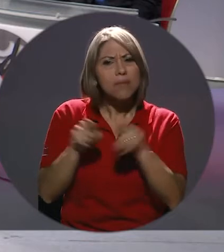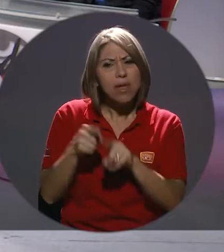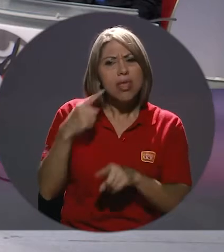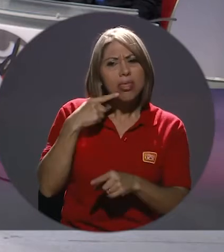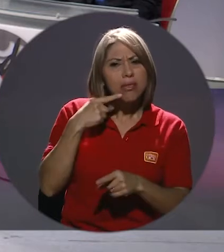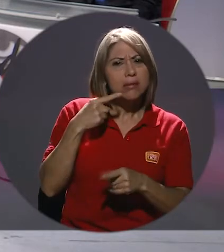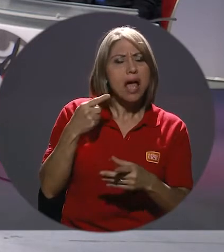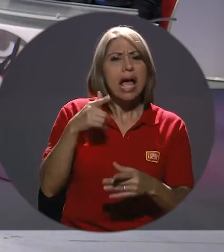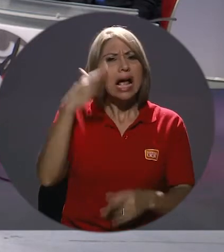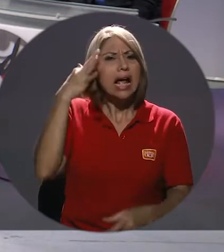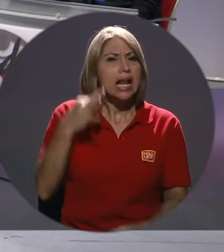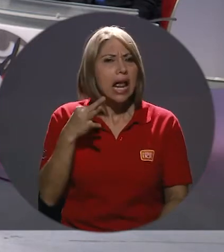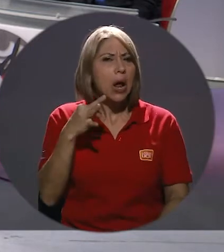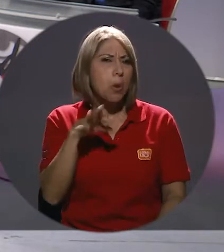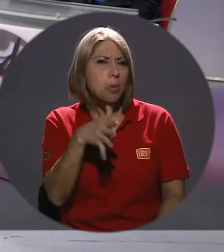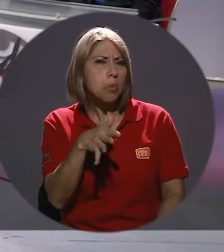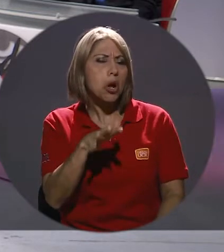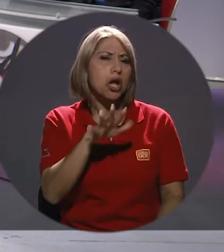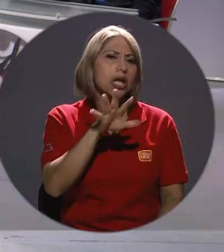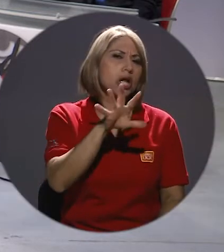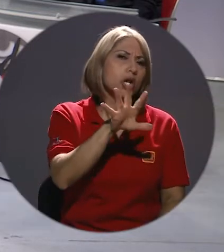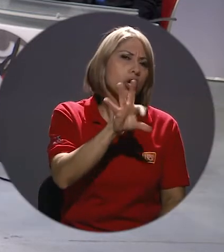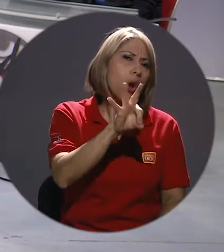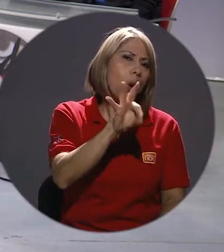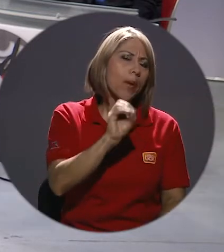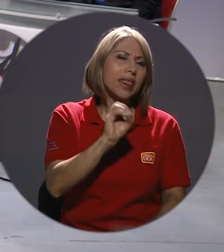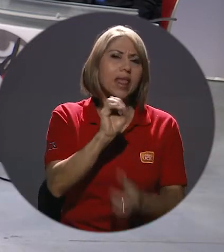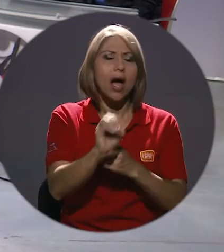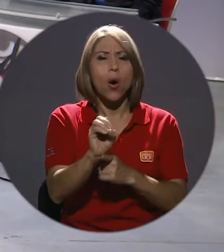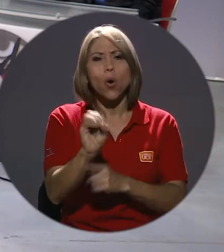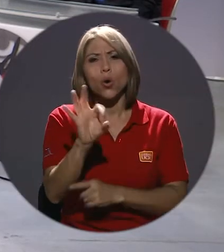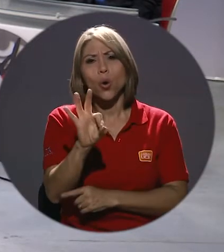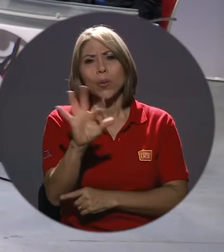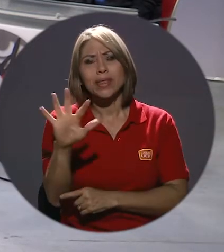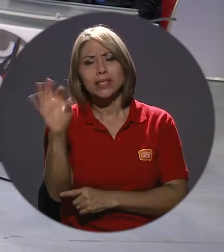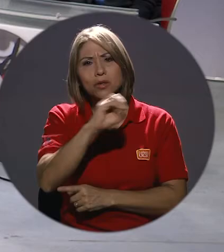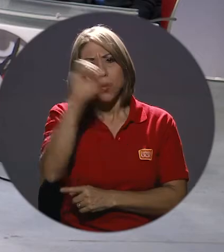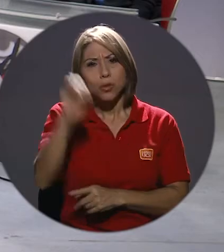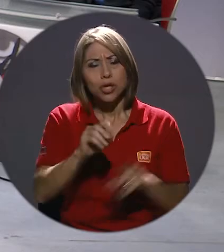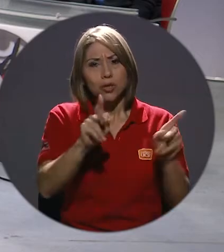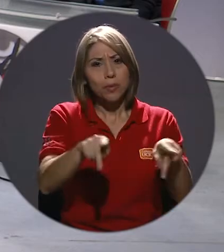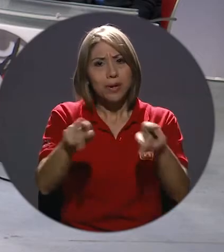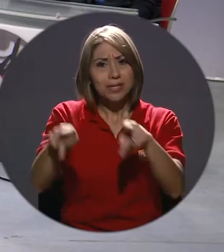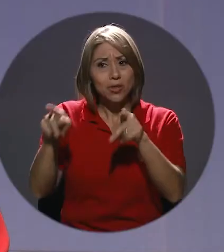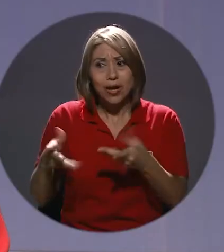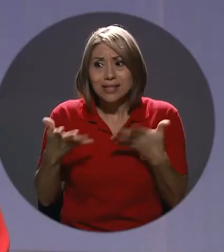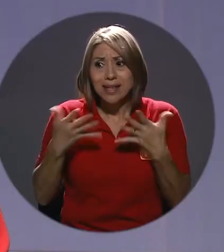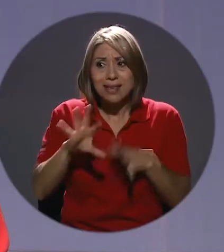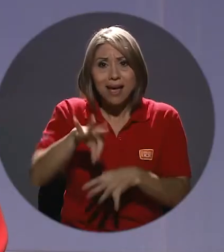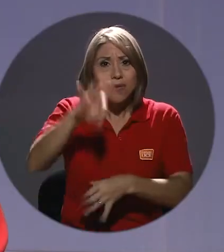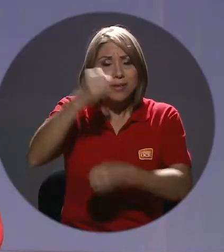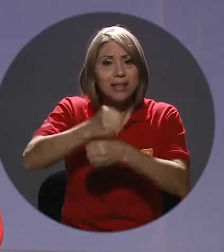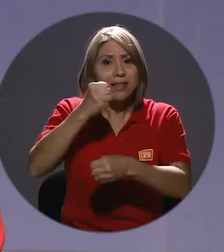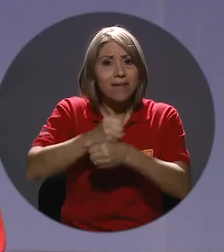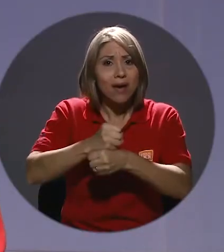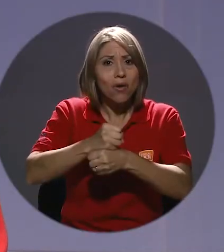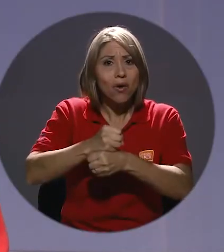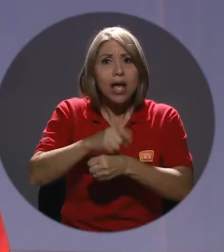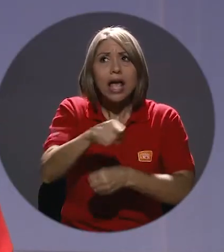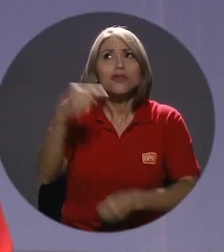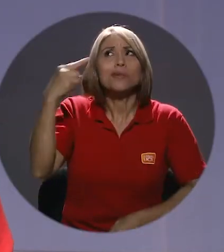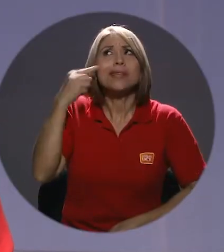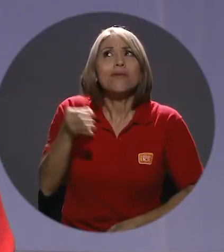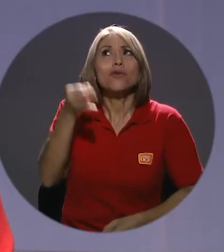de personas, creo que es cerca del 90-95% de personas, cuando se incorporan al mercado laboral, lo que desean